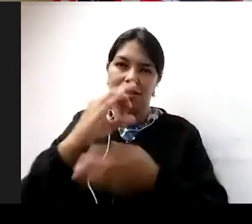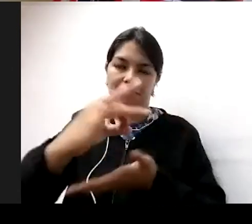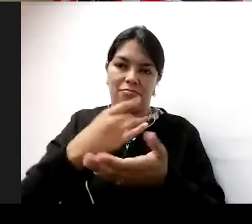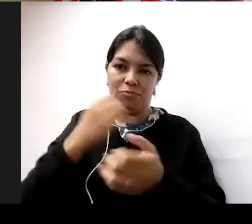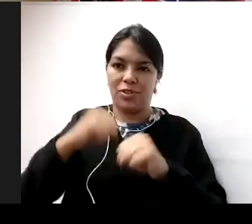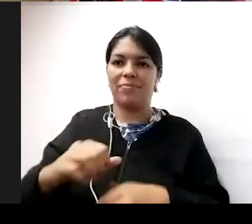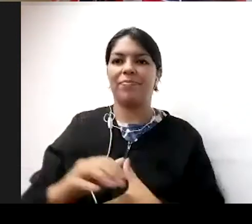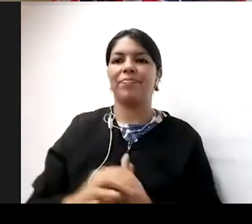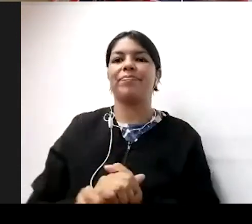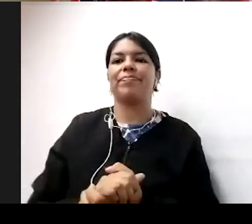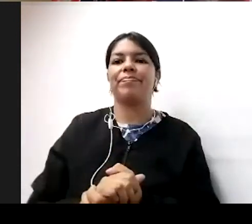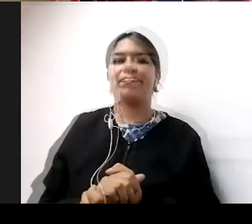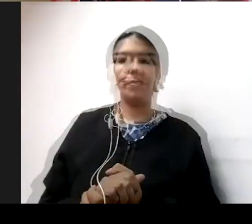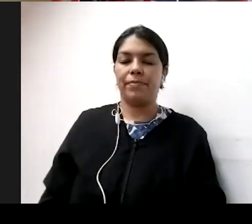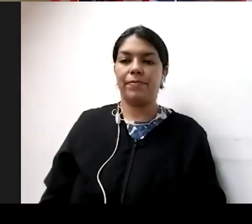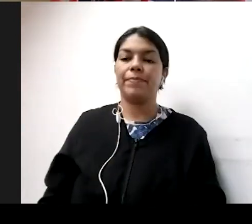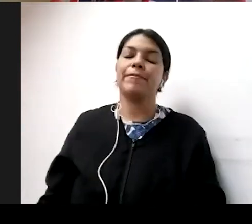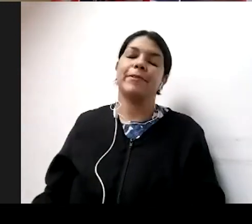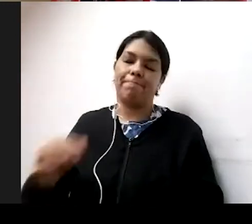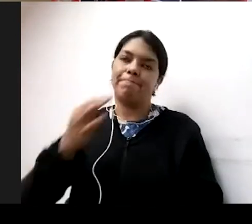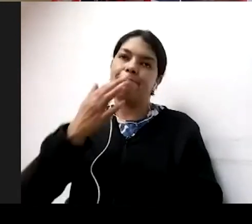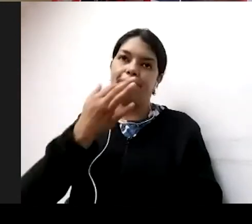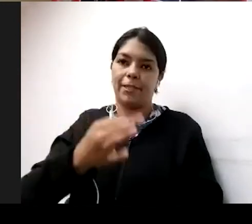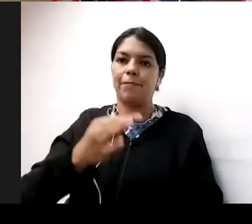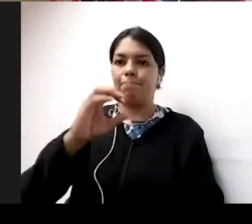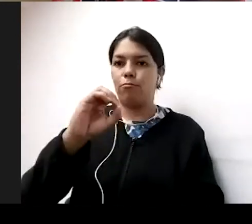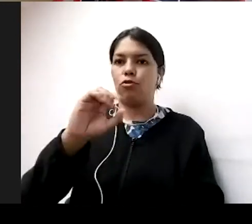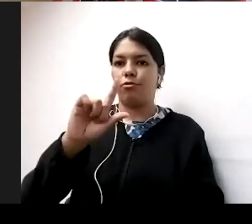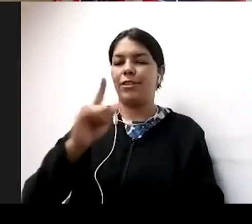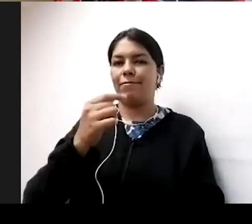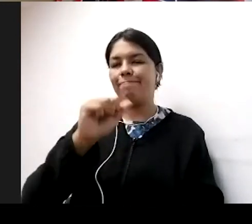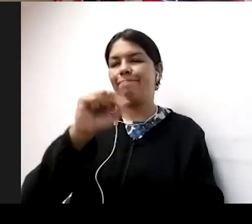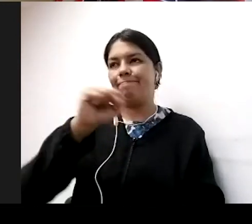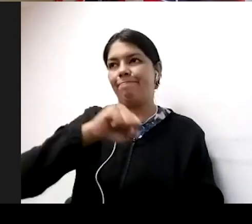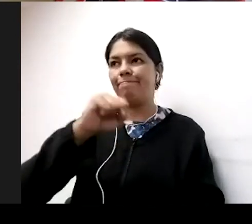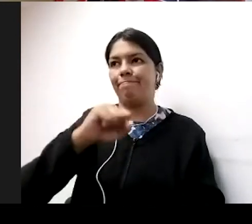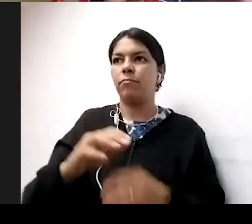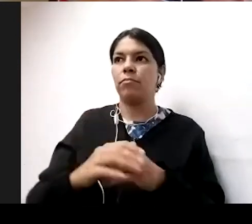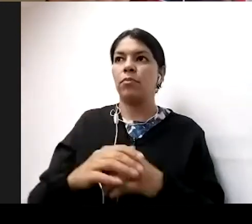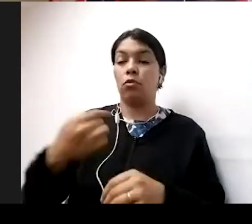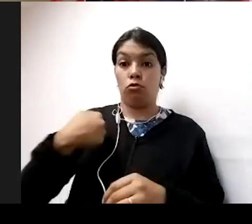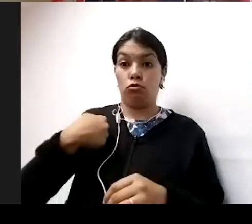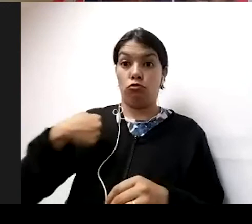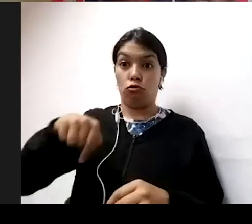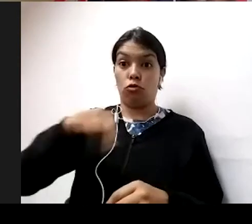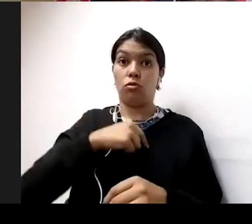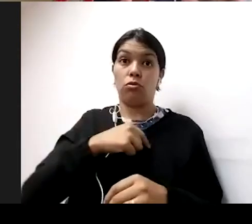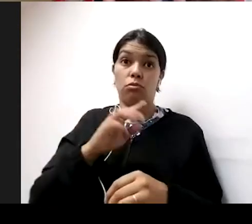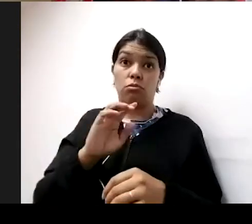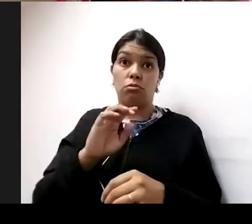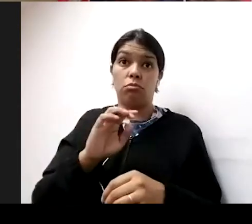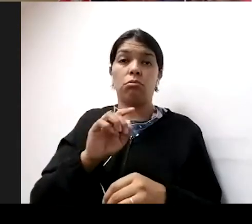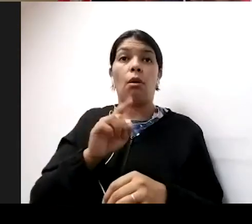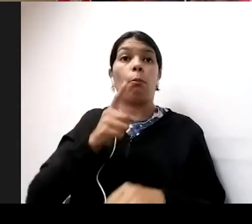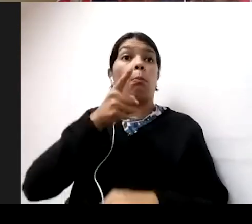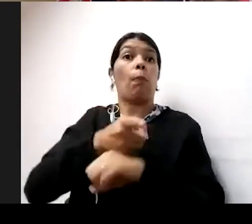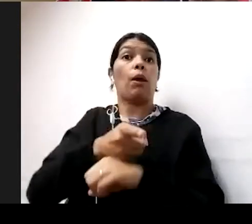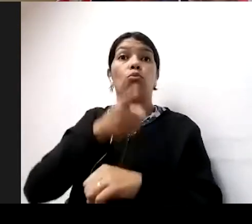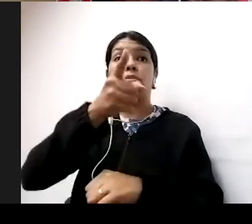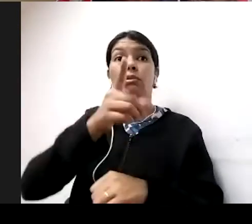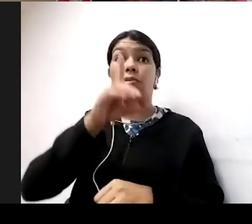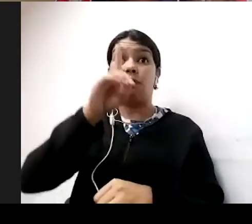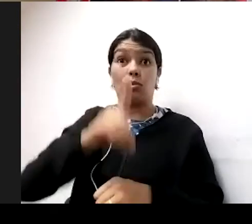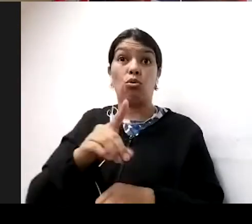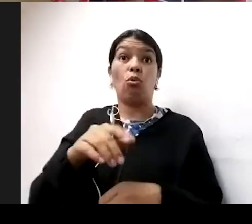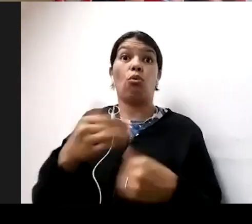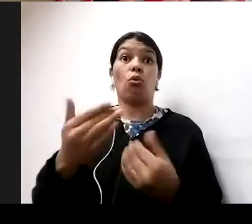Es cierto, Olga. Además, nosotros no podemos decirles cómo tomar decisiones o qué decisiones tomar para